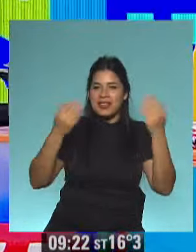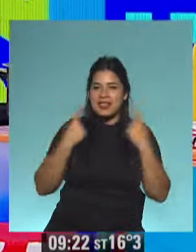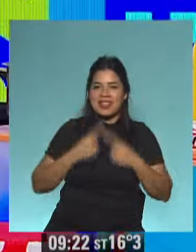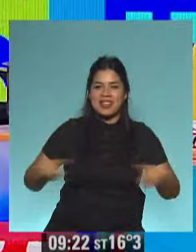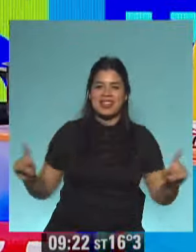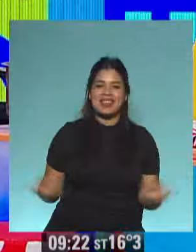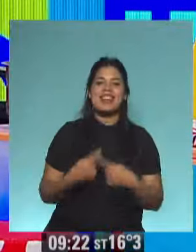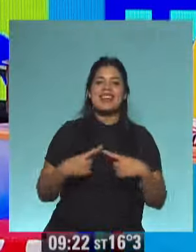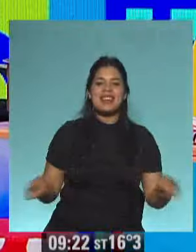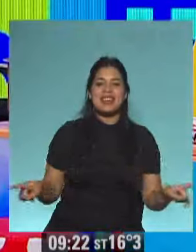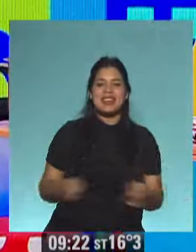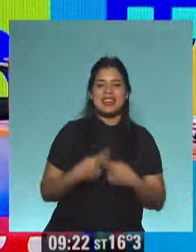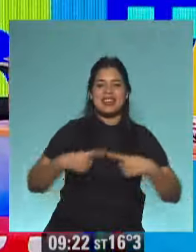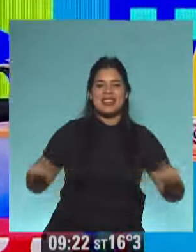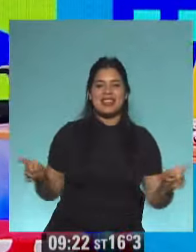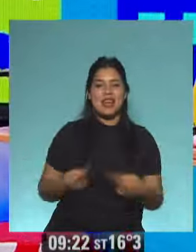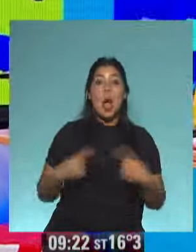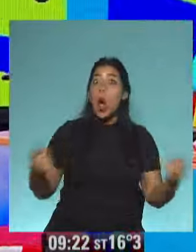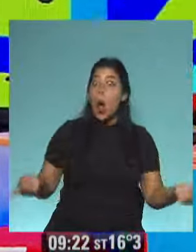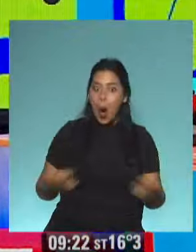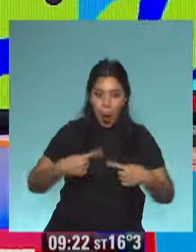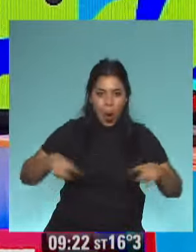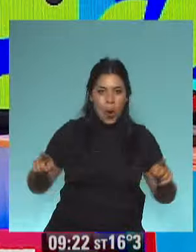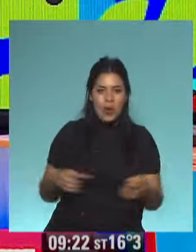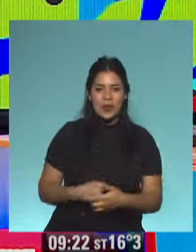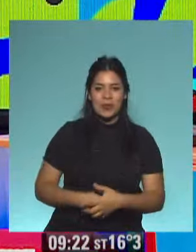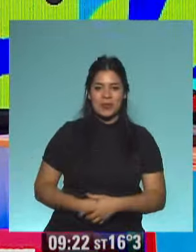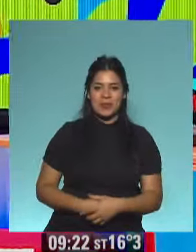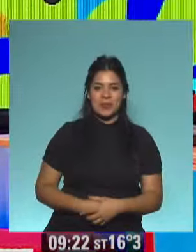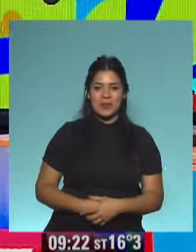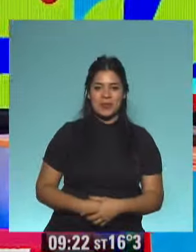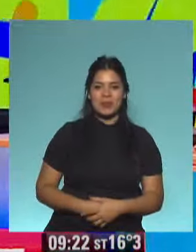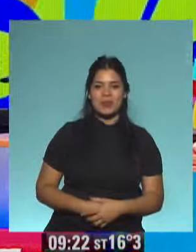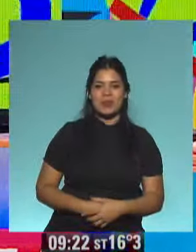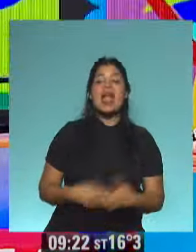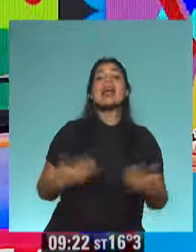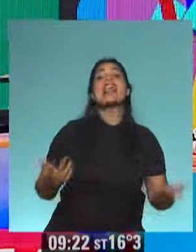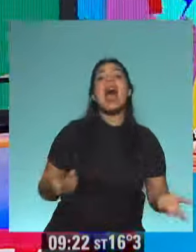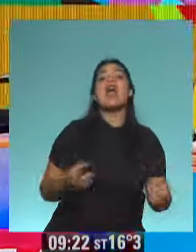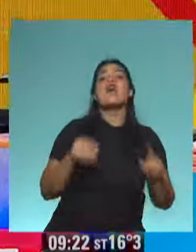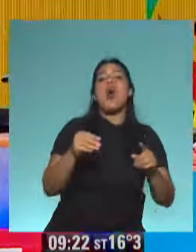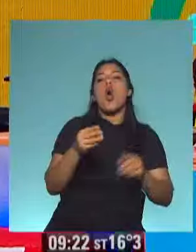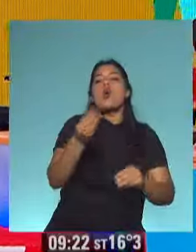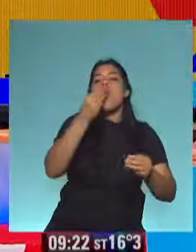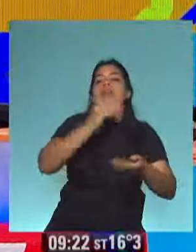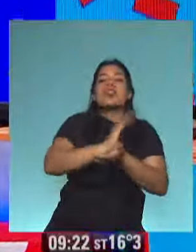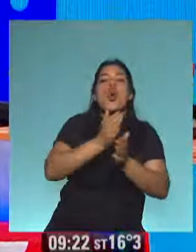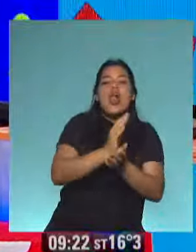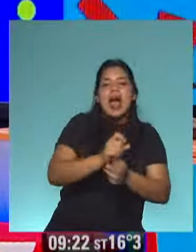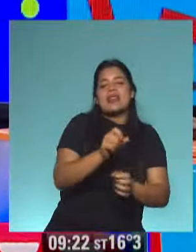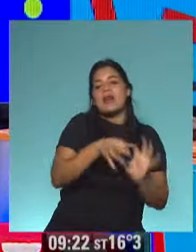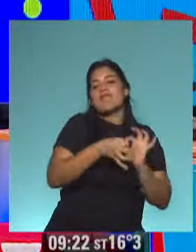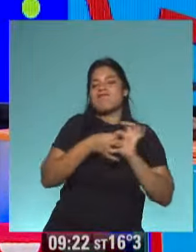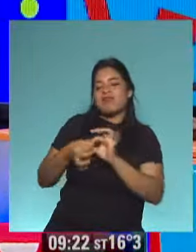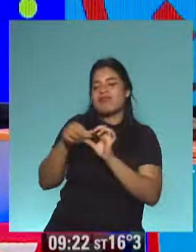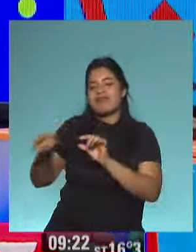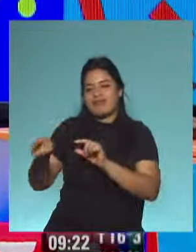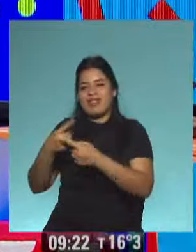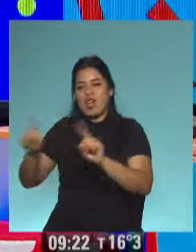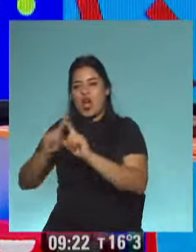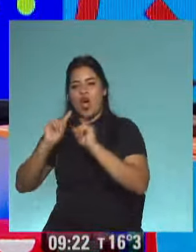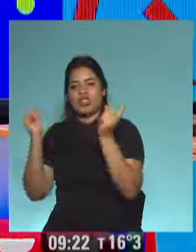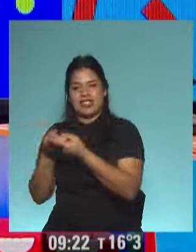Y vos Dora, bailás, vos tocaste. Es un bombón asesino, Dora, pero Dora. No, ¿sabés por qué? Bombón, cocinar bombón, y además claro. Estamos haciendo música. Está en todo, Dora, ¿entendés? Dora, sé